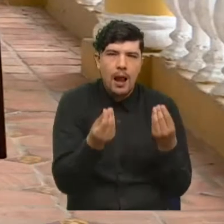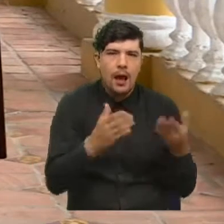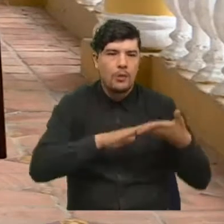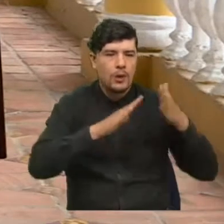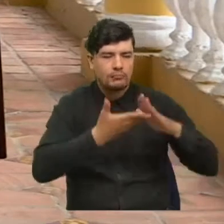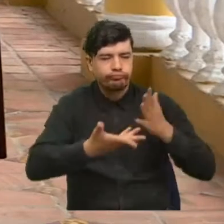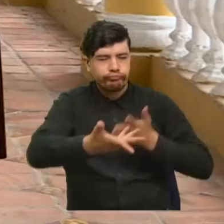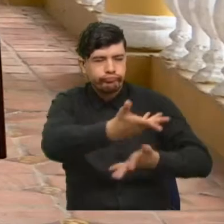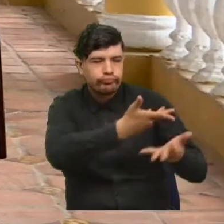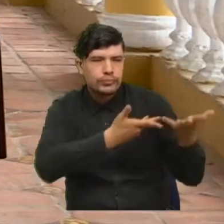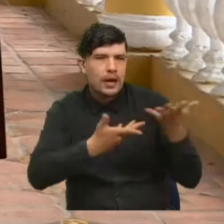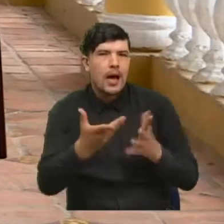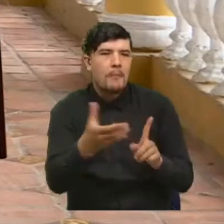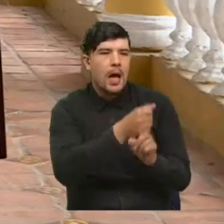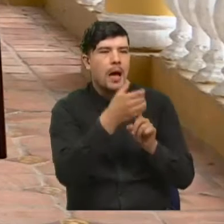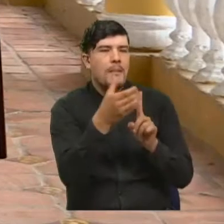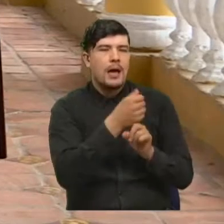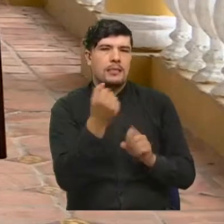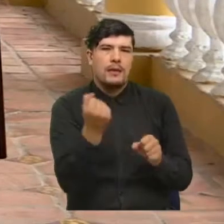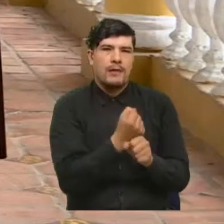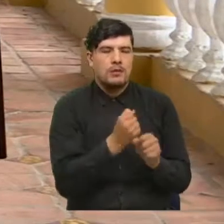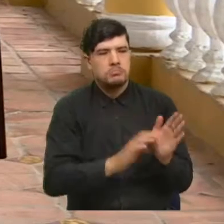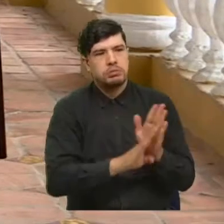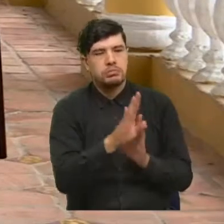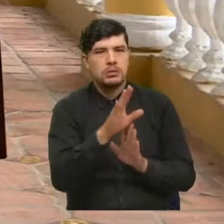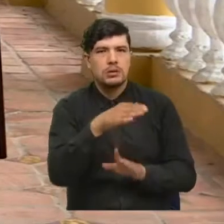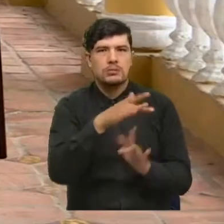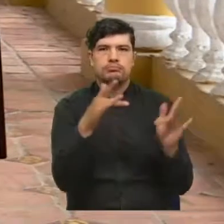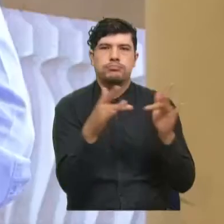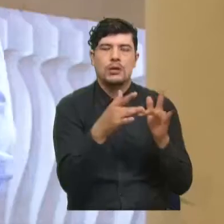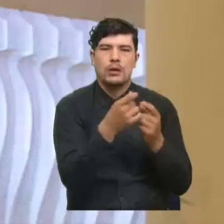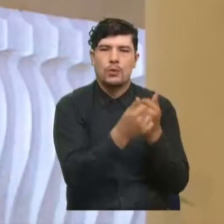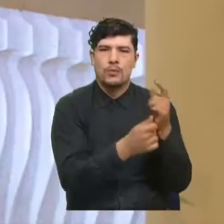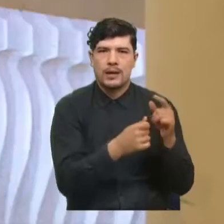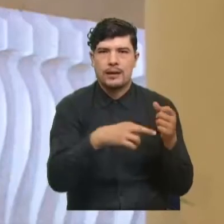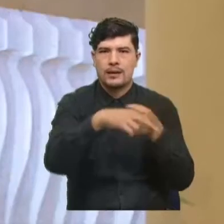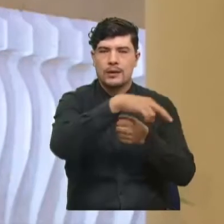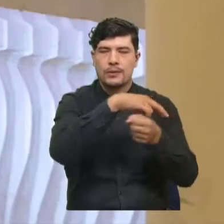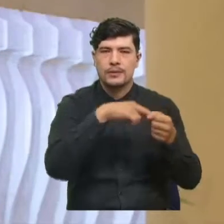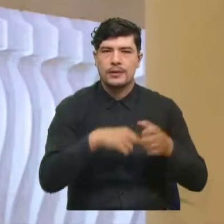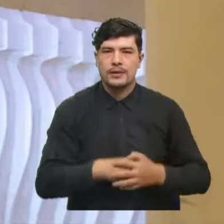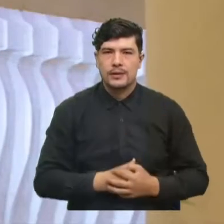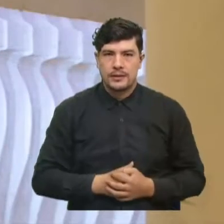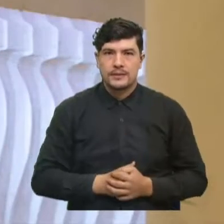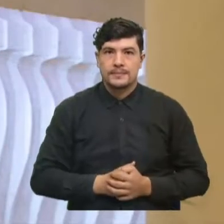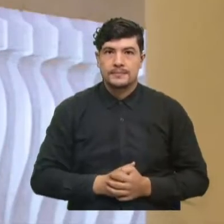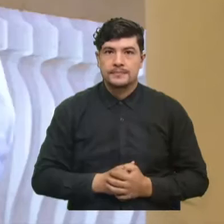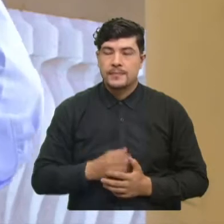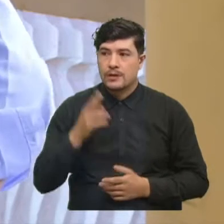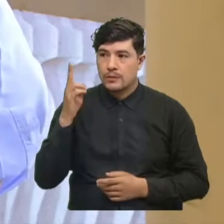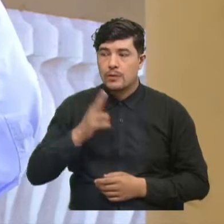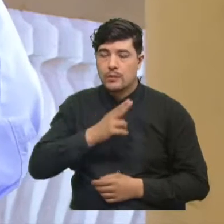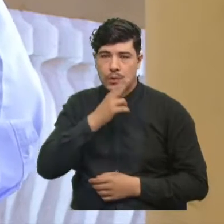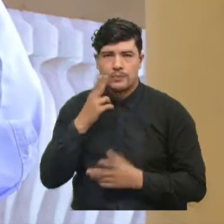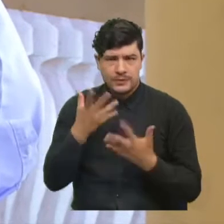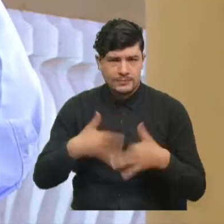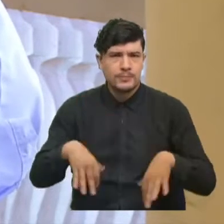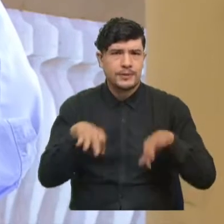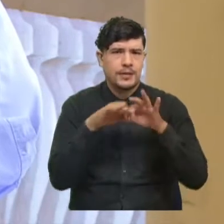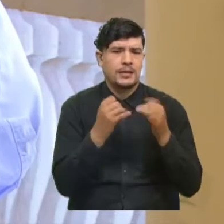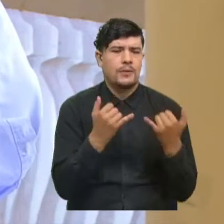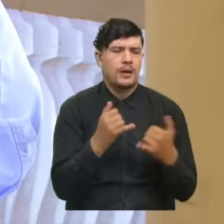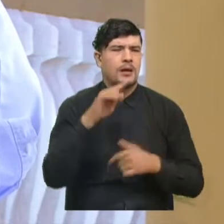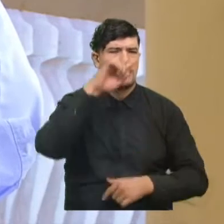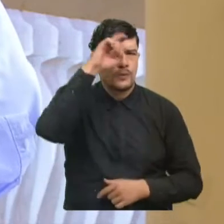dinamismo de empleo y estamos trabajando ya hemos hecho unas inversiones años compromisos muy importantes que vamos a hacer en este gobierno